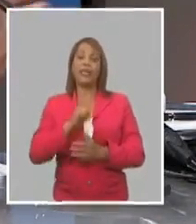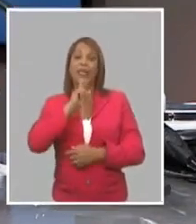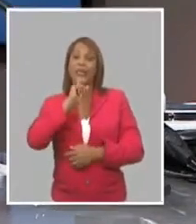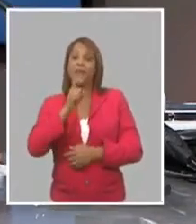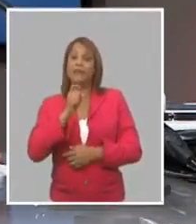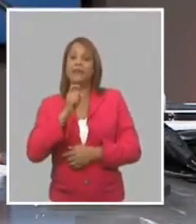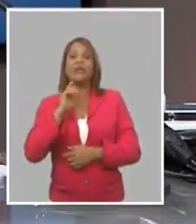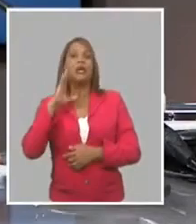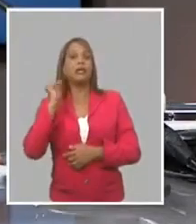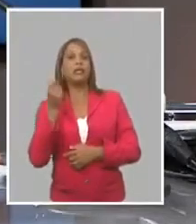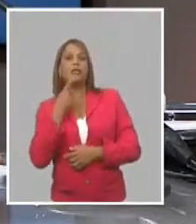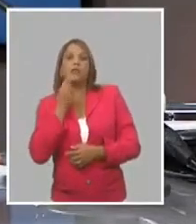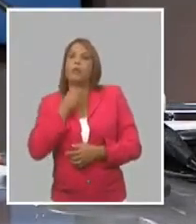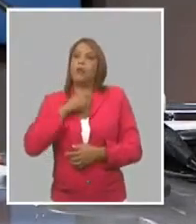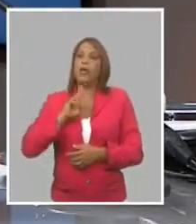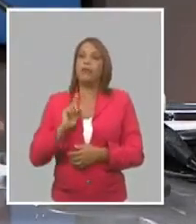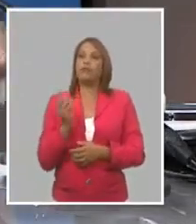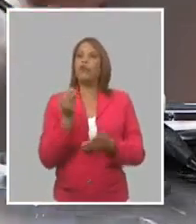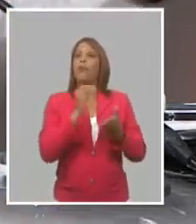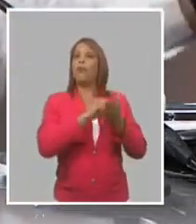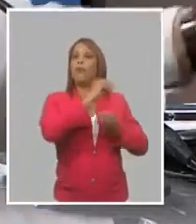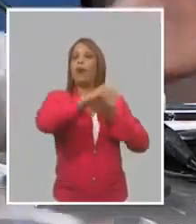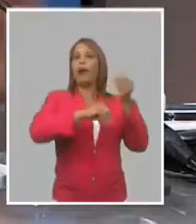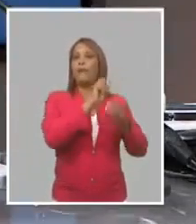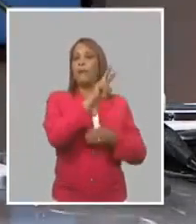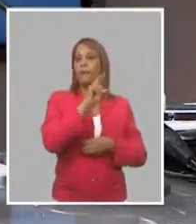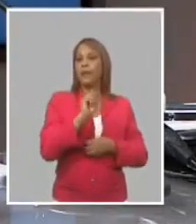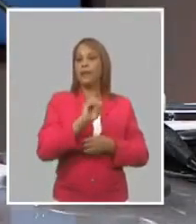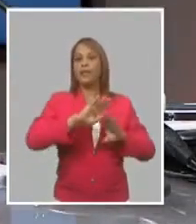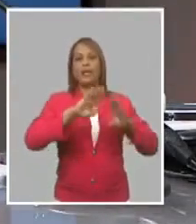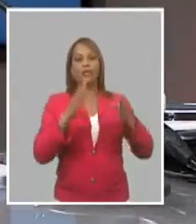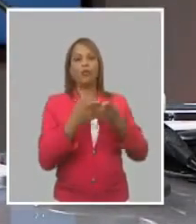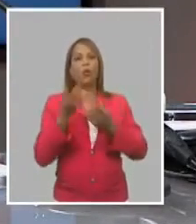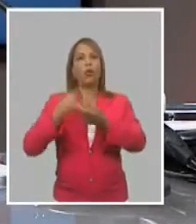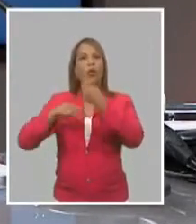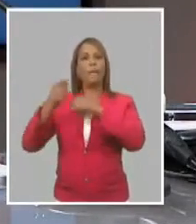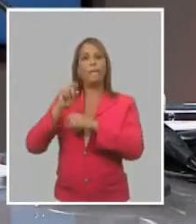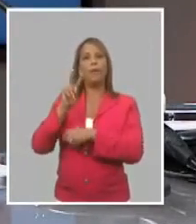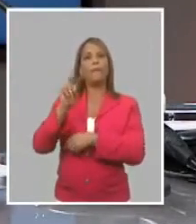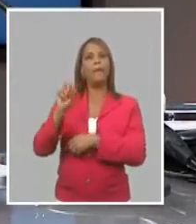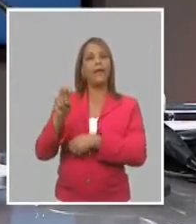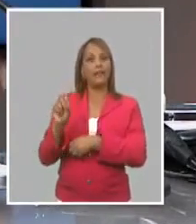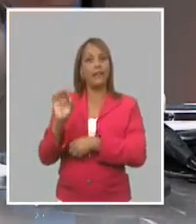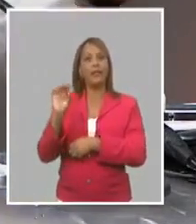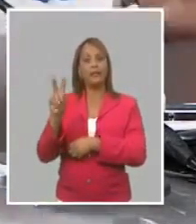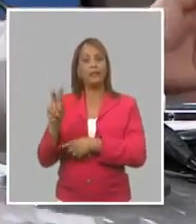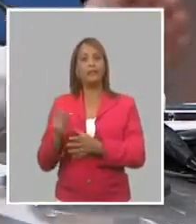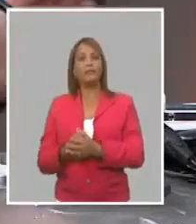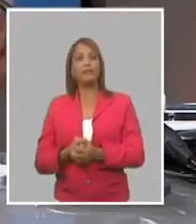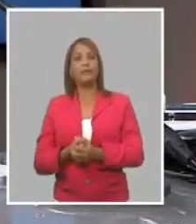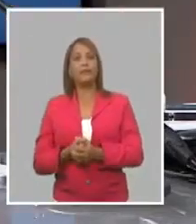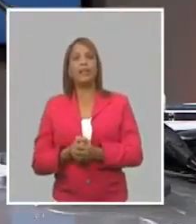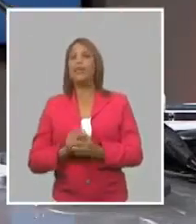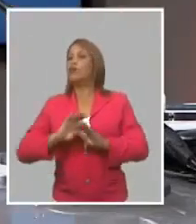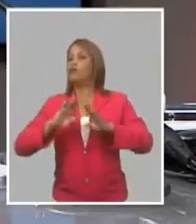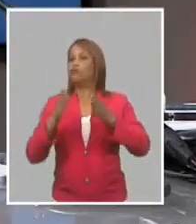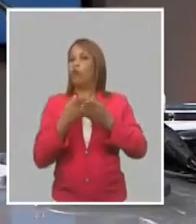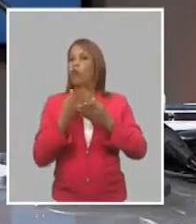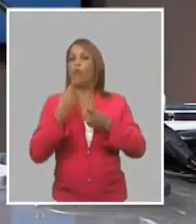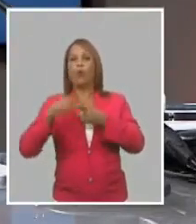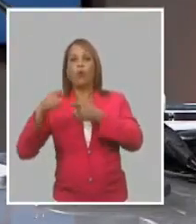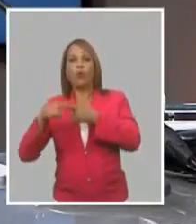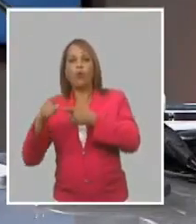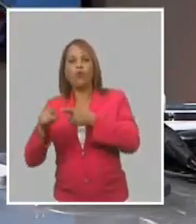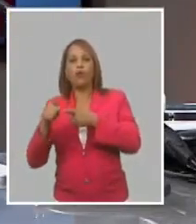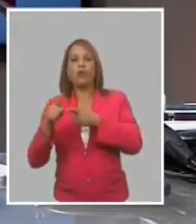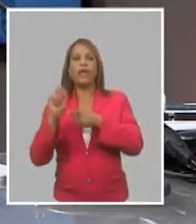ya entendimos que si yo pongo un tipo cambio 20 y todo lo que se importa se multiplica por 20, entonces todos los insumos